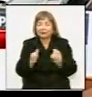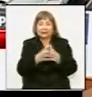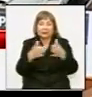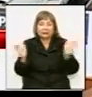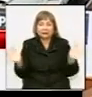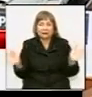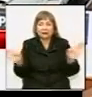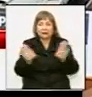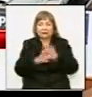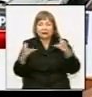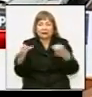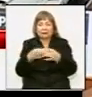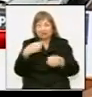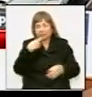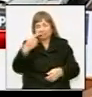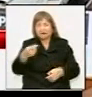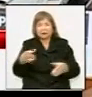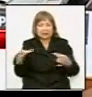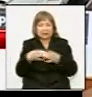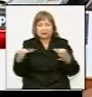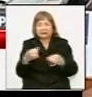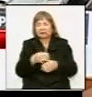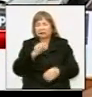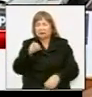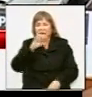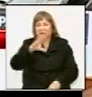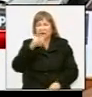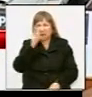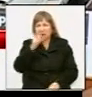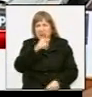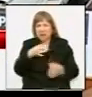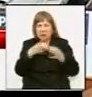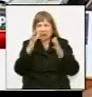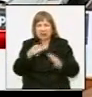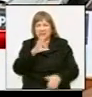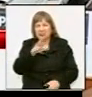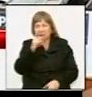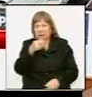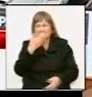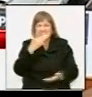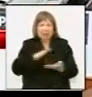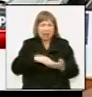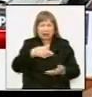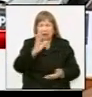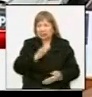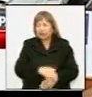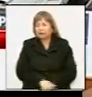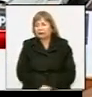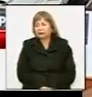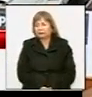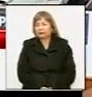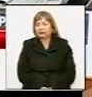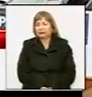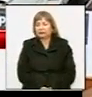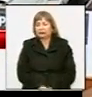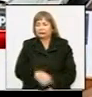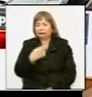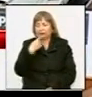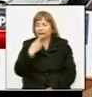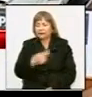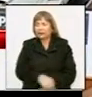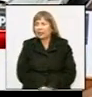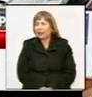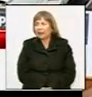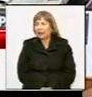y congreso, soa ladrón y chayman ya pa caicamon, jinaya. Hoknin poder hina presidente